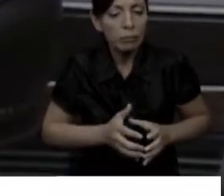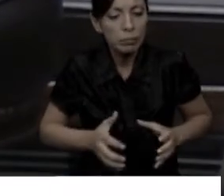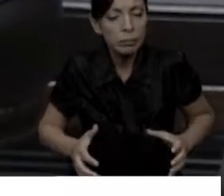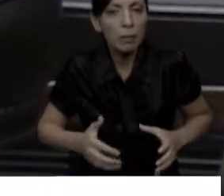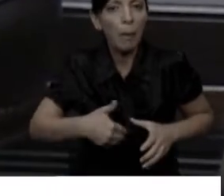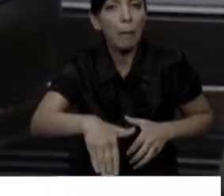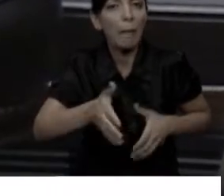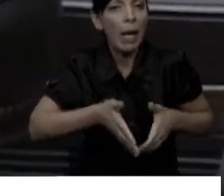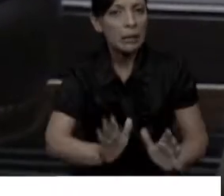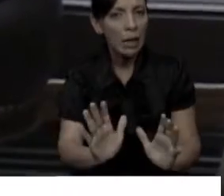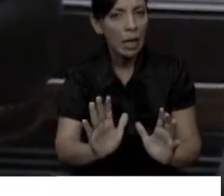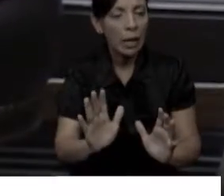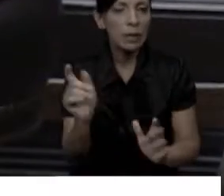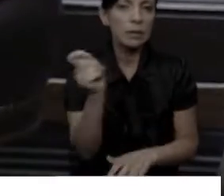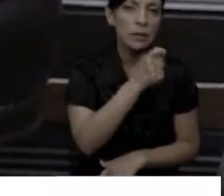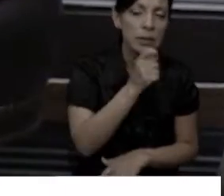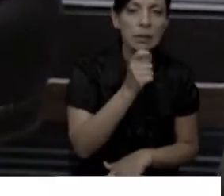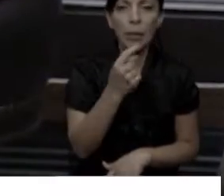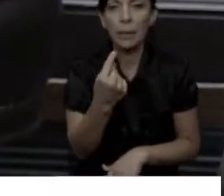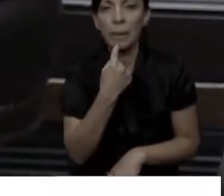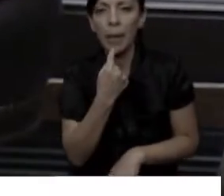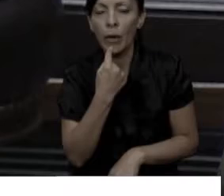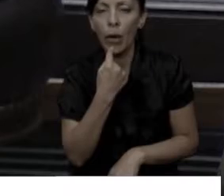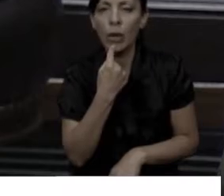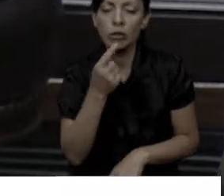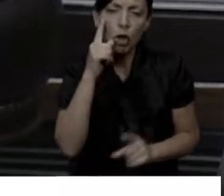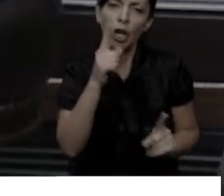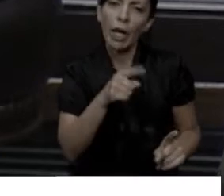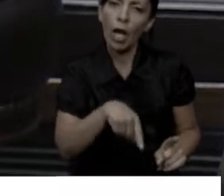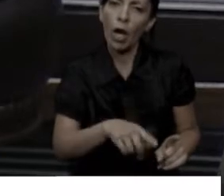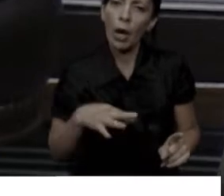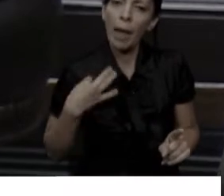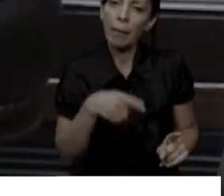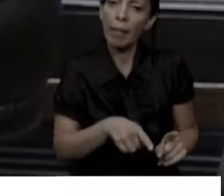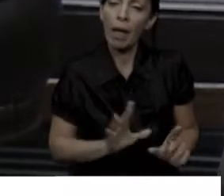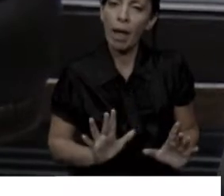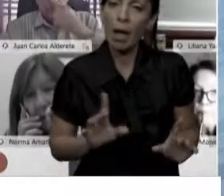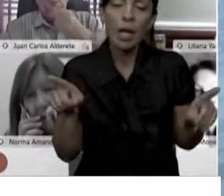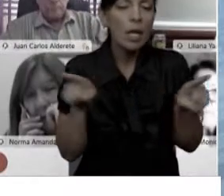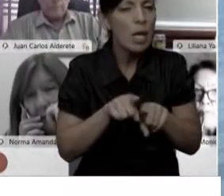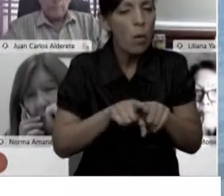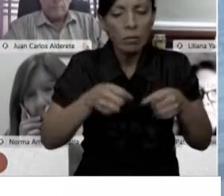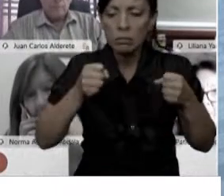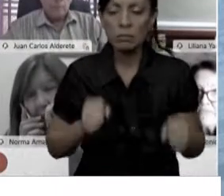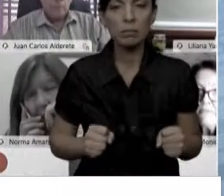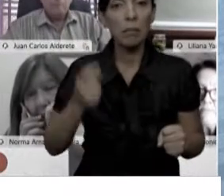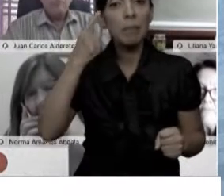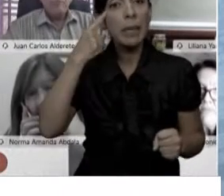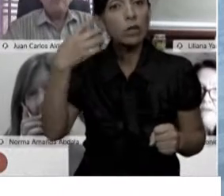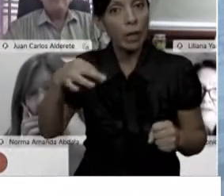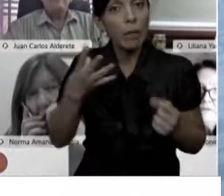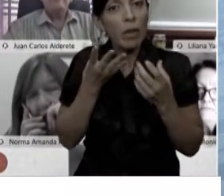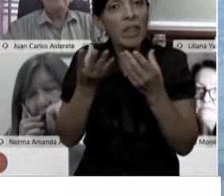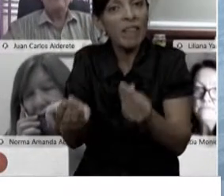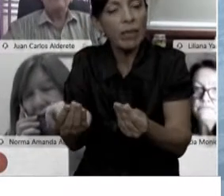y de los niños por nacer, con la misma fuerza, la misma convicción que creo que hay que defender